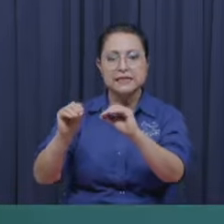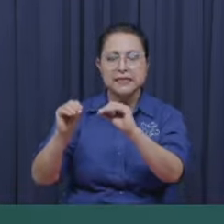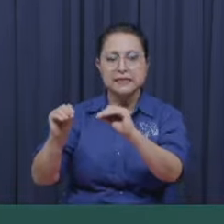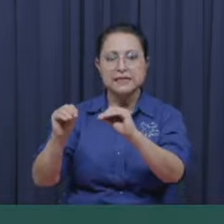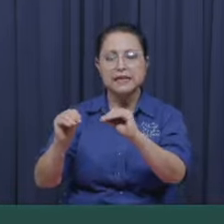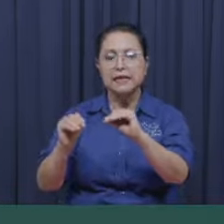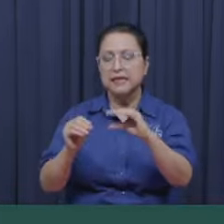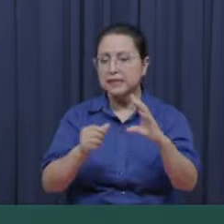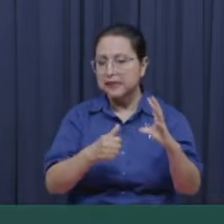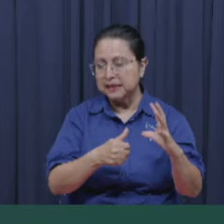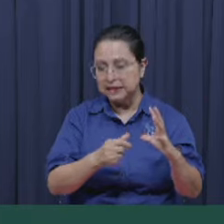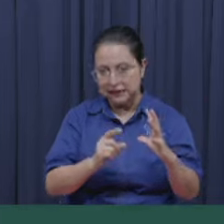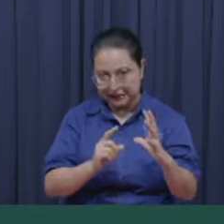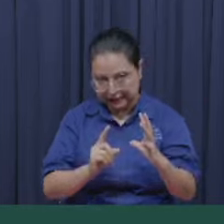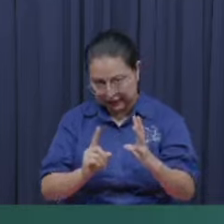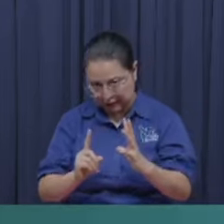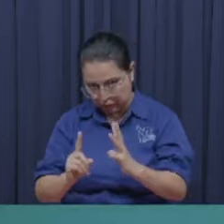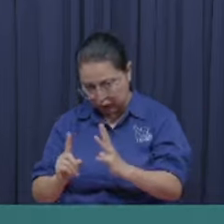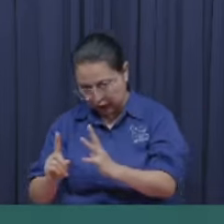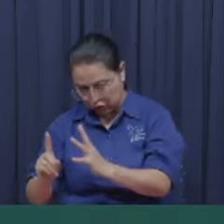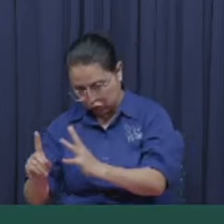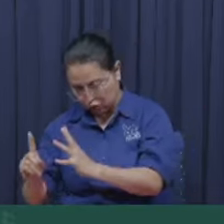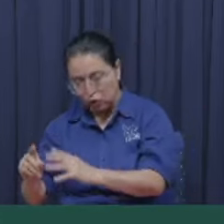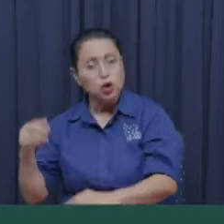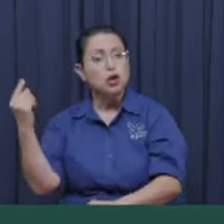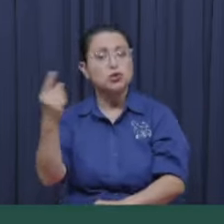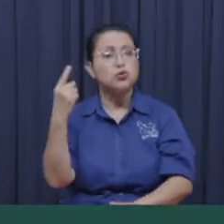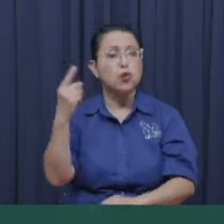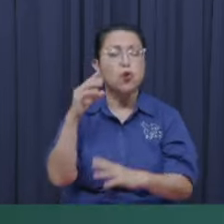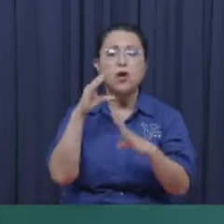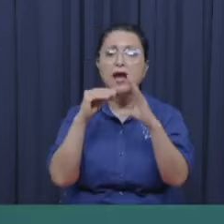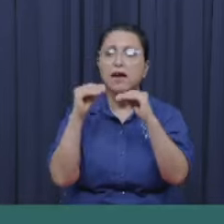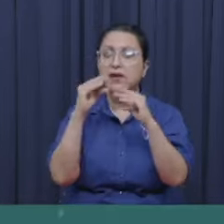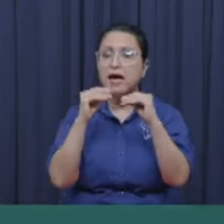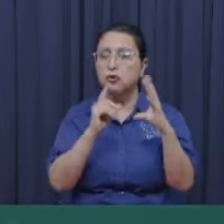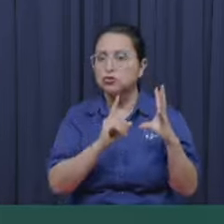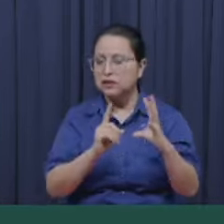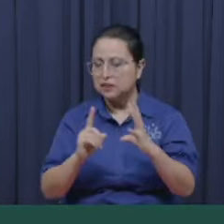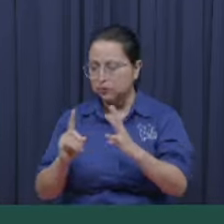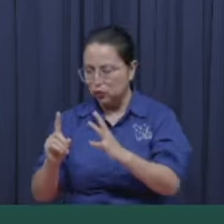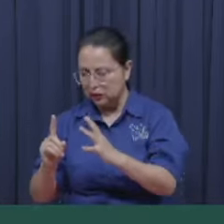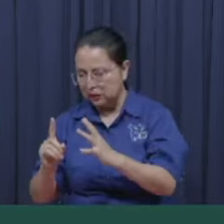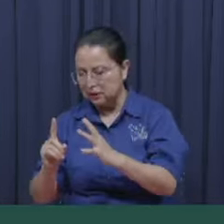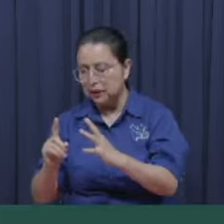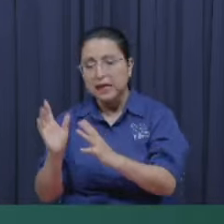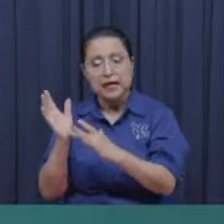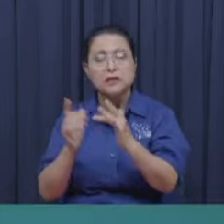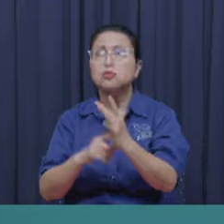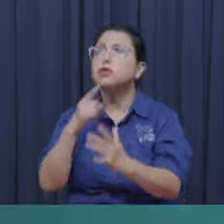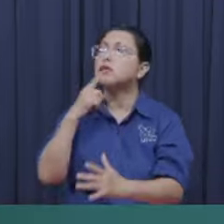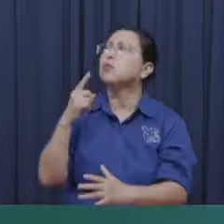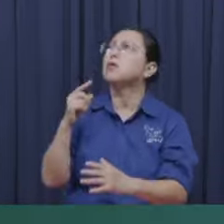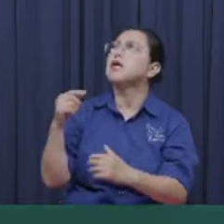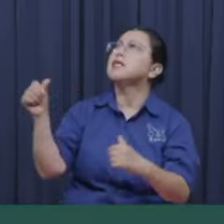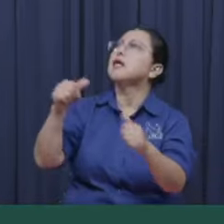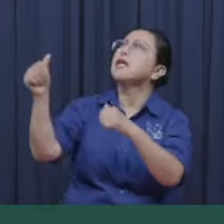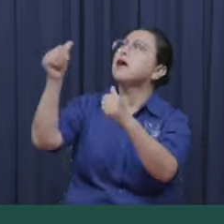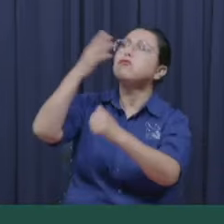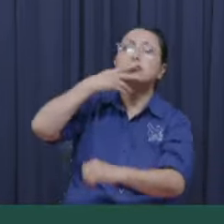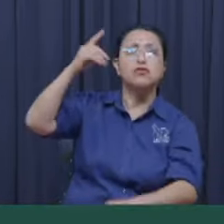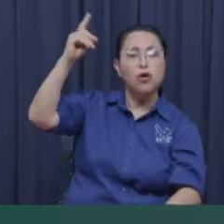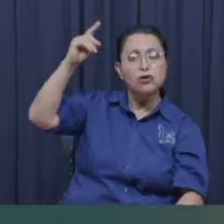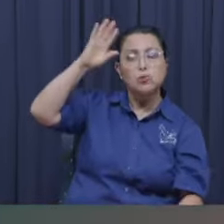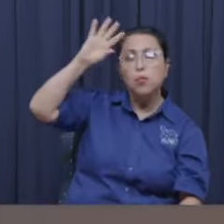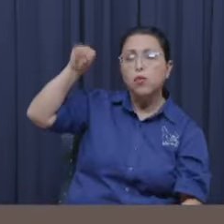discípulos, no es para todo el mundo. Por eso el Señor dijo: te alabo, Padre, porque escondiste estas cosas de los sabios,